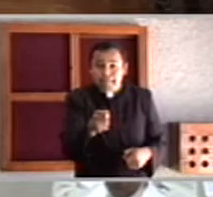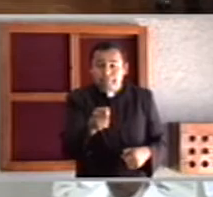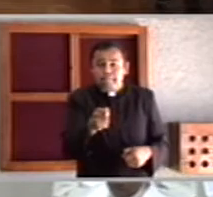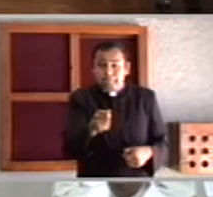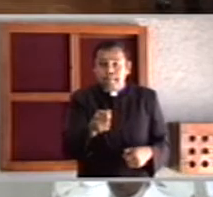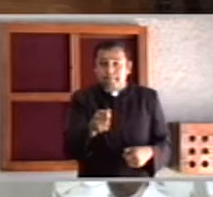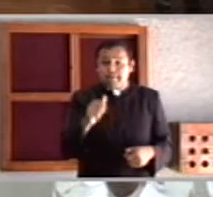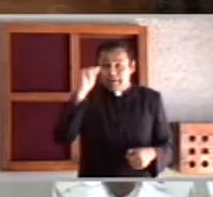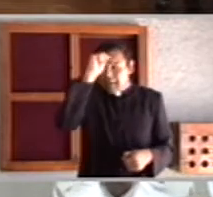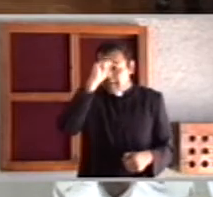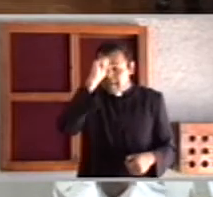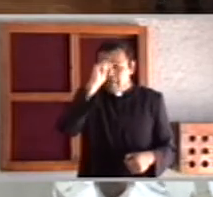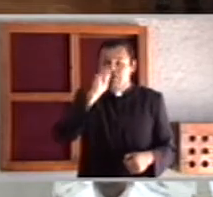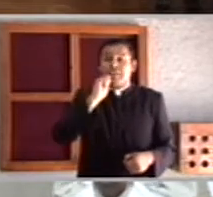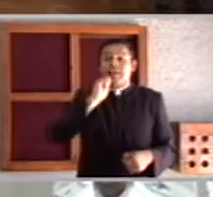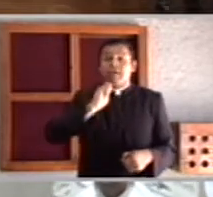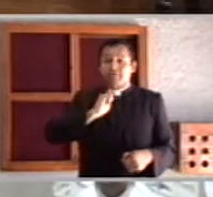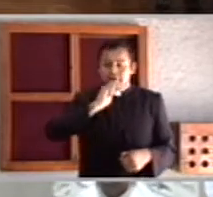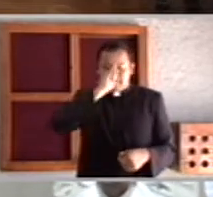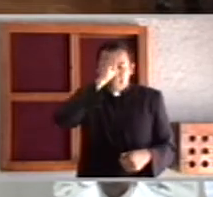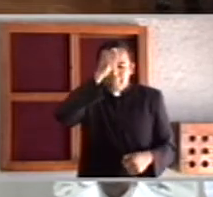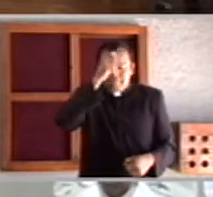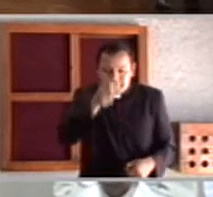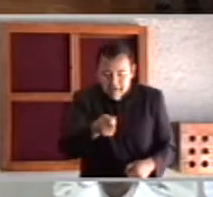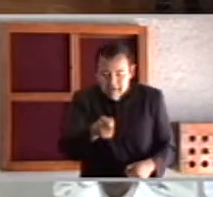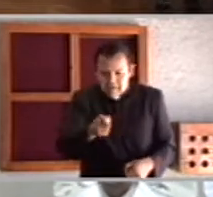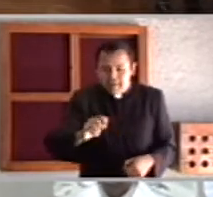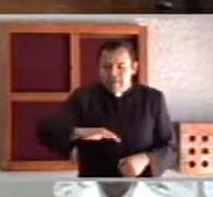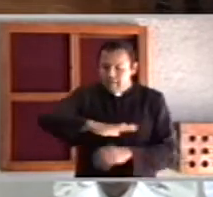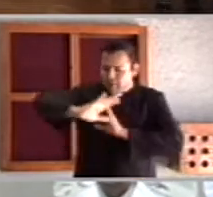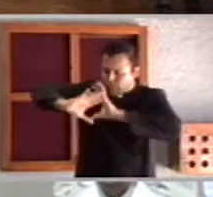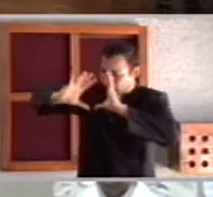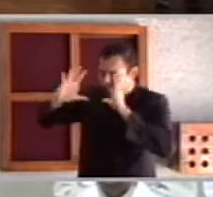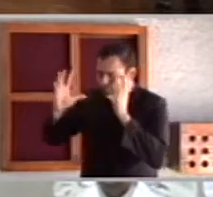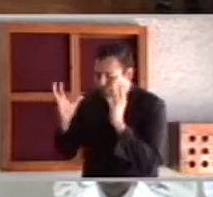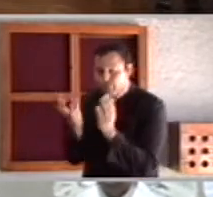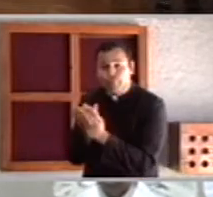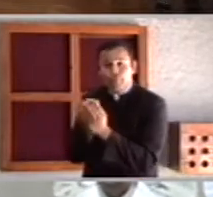vida apegada a la ley de Dios.